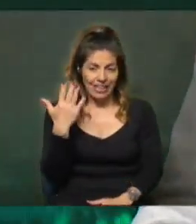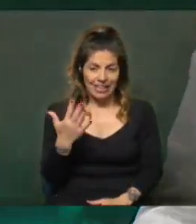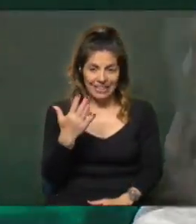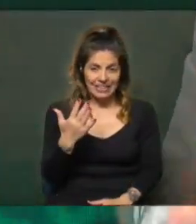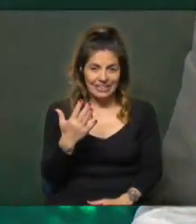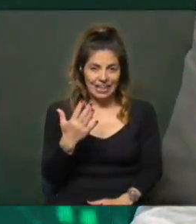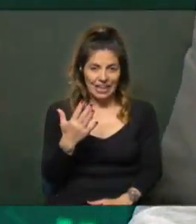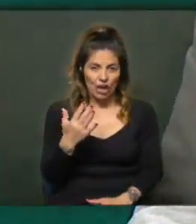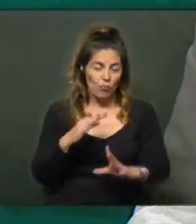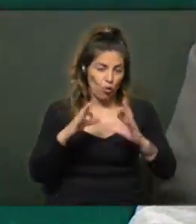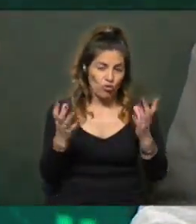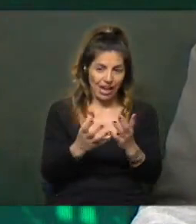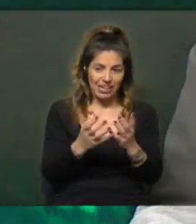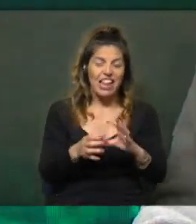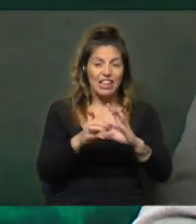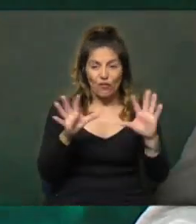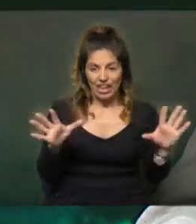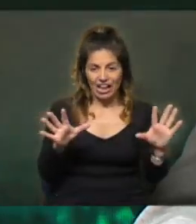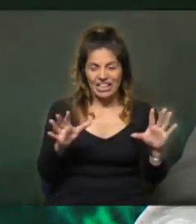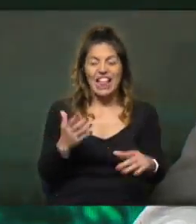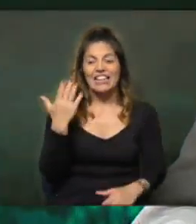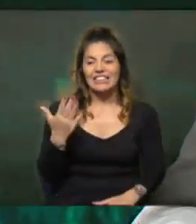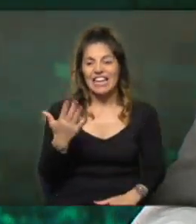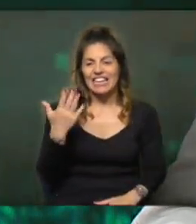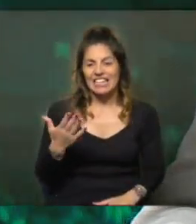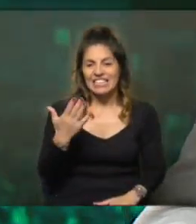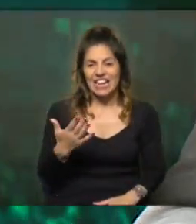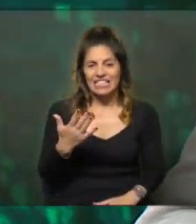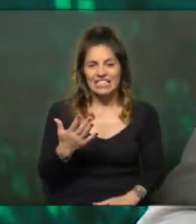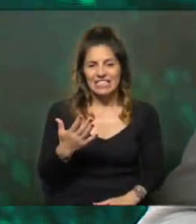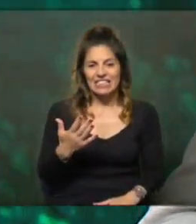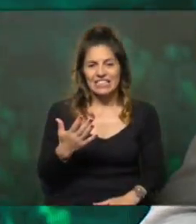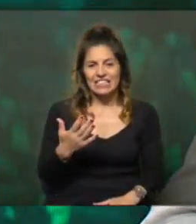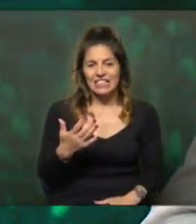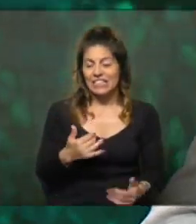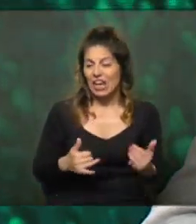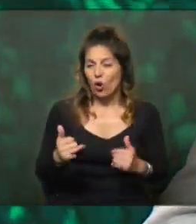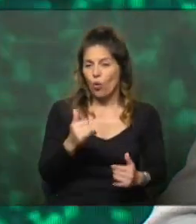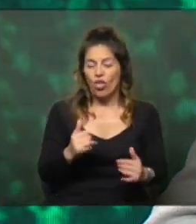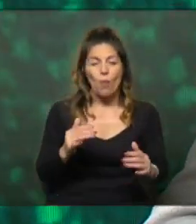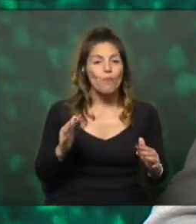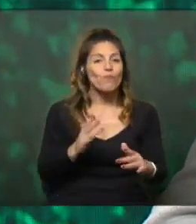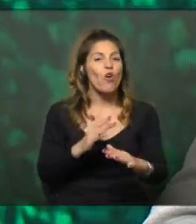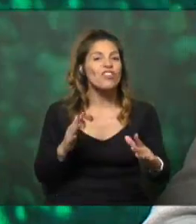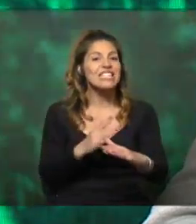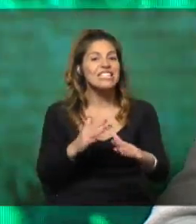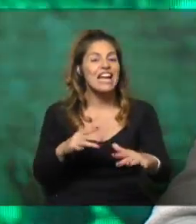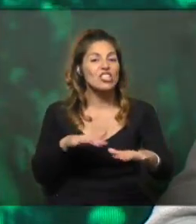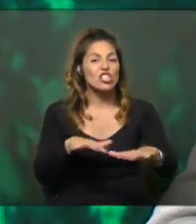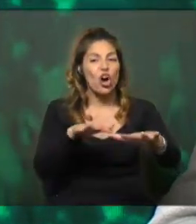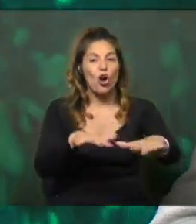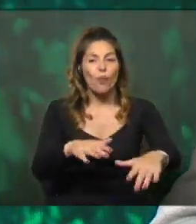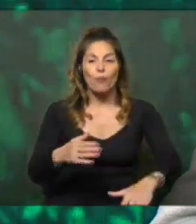neopatria las derechas IL liberales es que han sido derechas que han que han ido han jugado la carta de la movilización Popular y no la han jugado